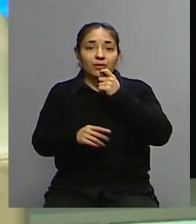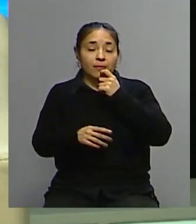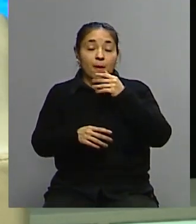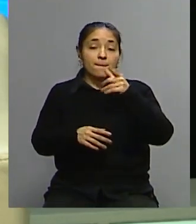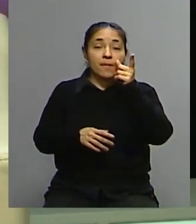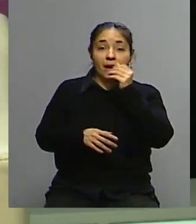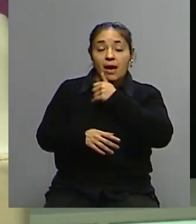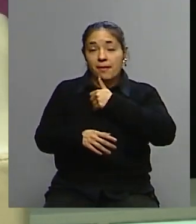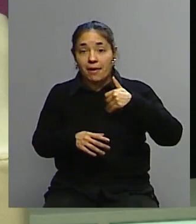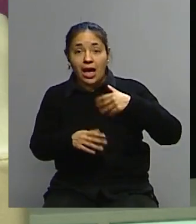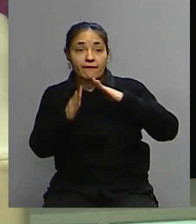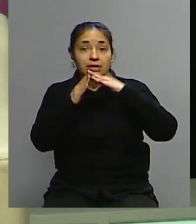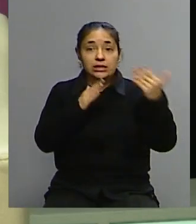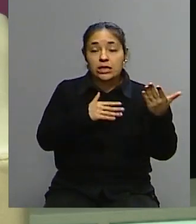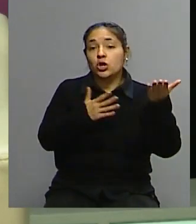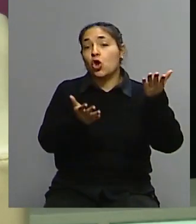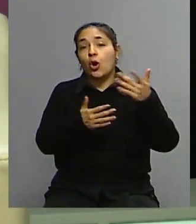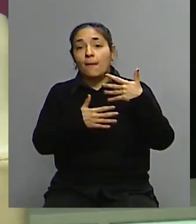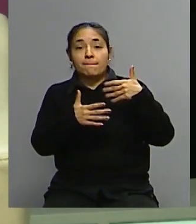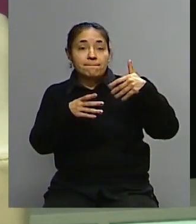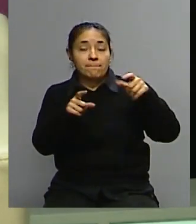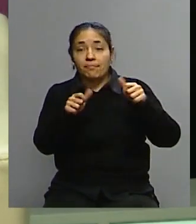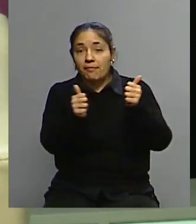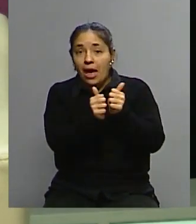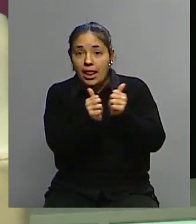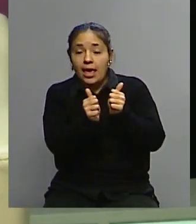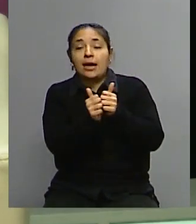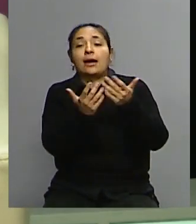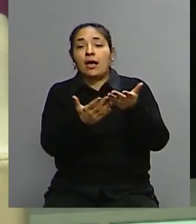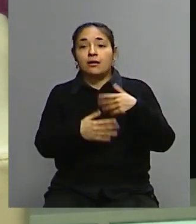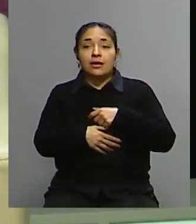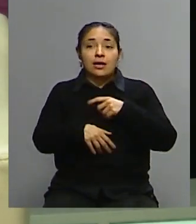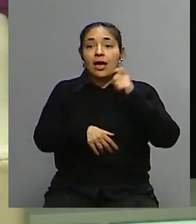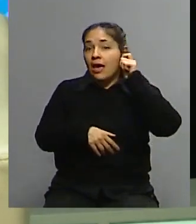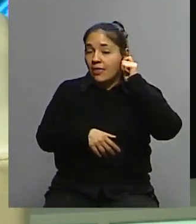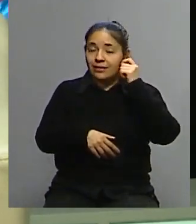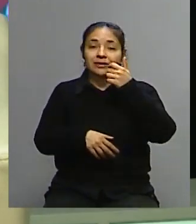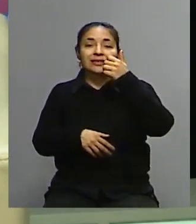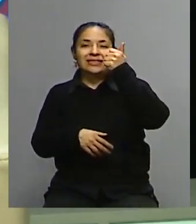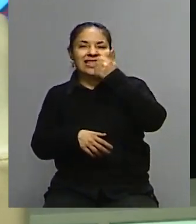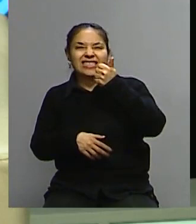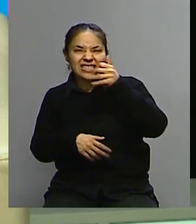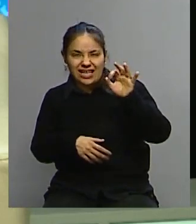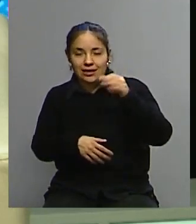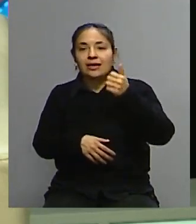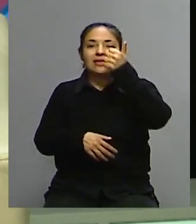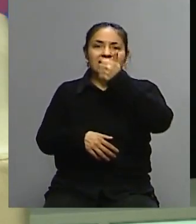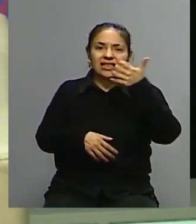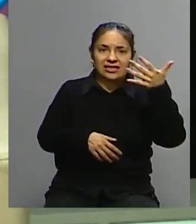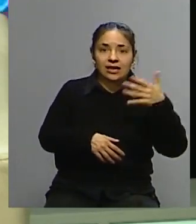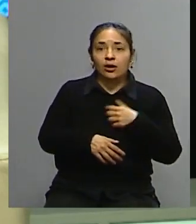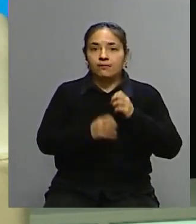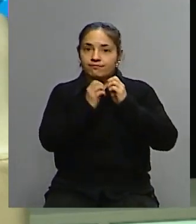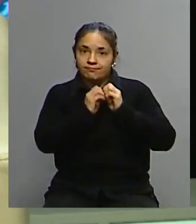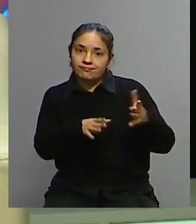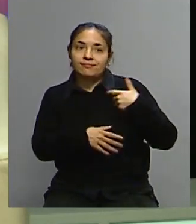nuestra madre, nuestro vecino, nuestra pareja a determinada edad, porque pasa a los 60, 65 años, ya lo tenemos que empezar a tratar